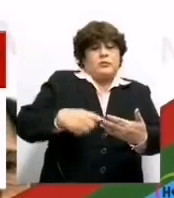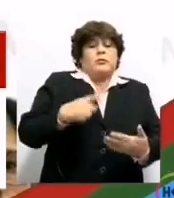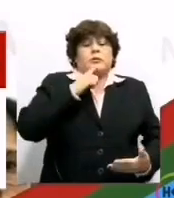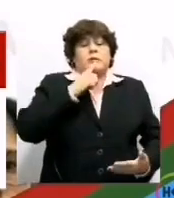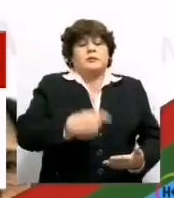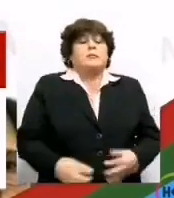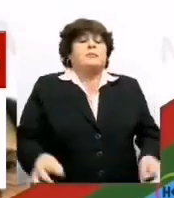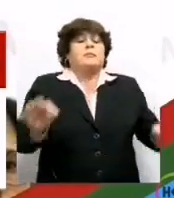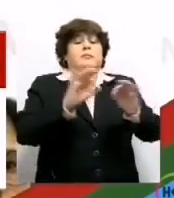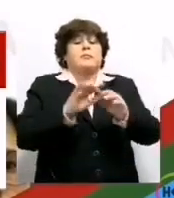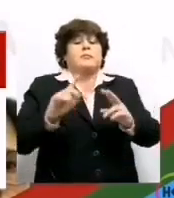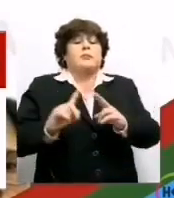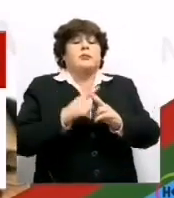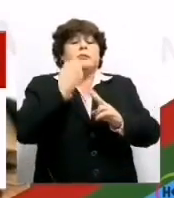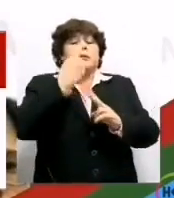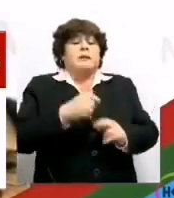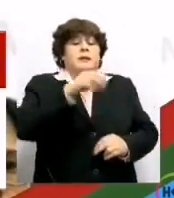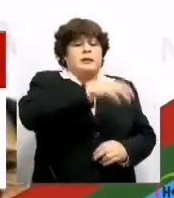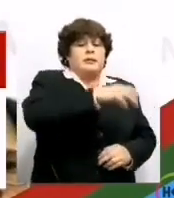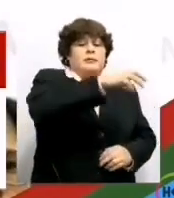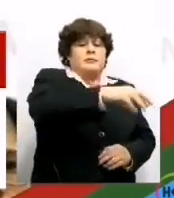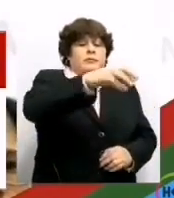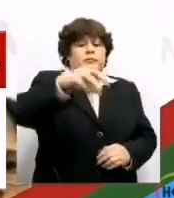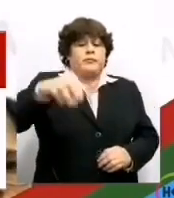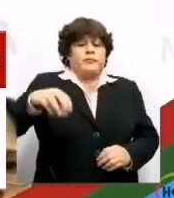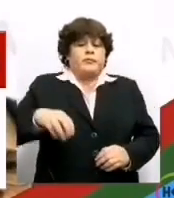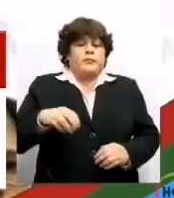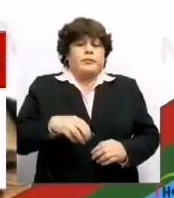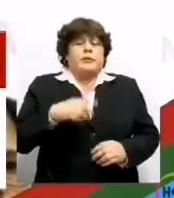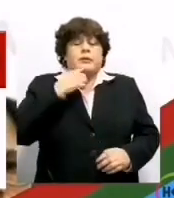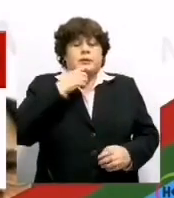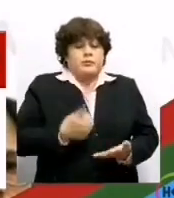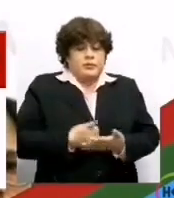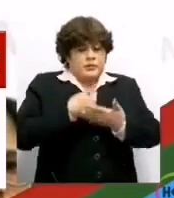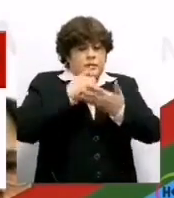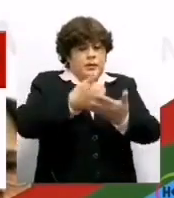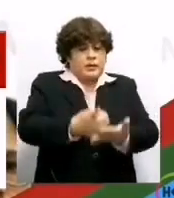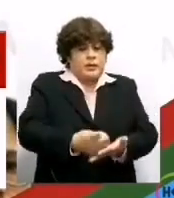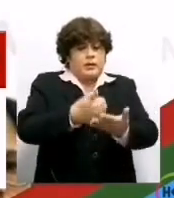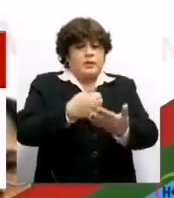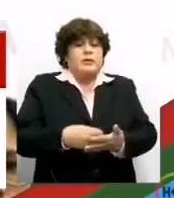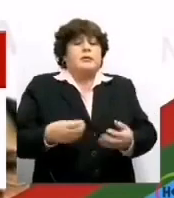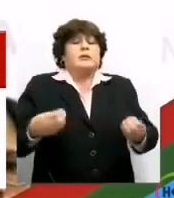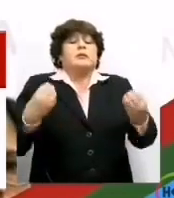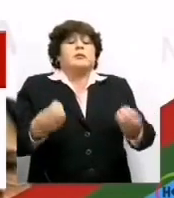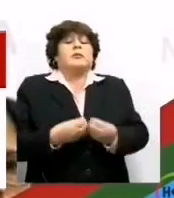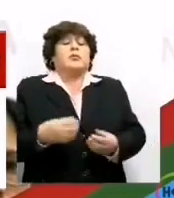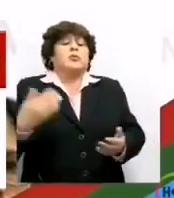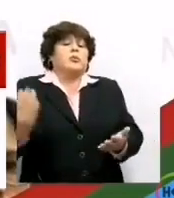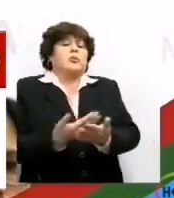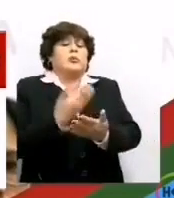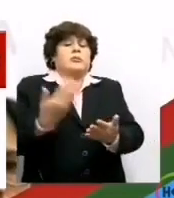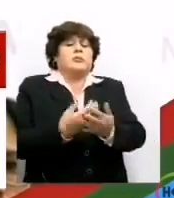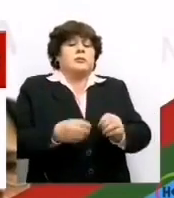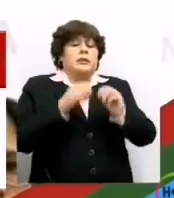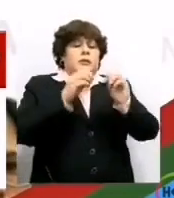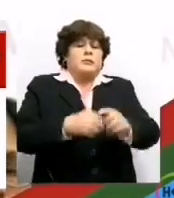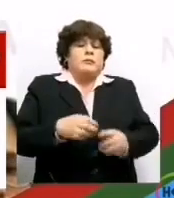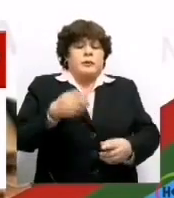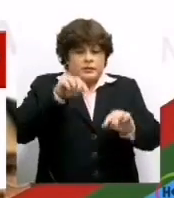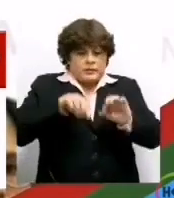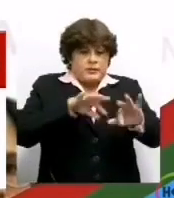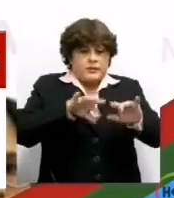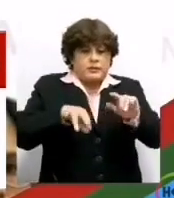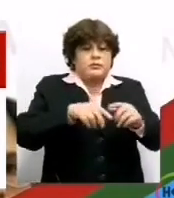la prioridad en cada una de las provincias así poder ayudar con equipos que ayuden al diagnóstico